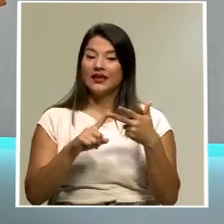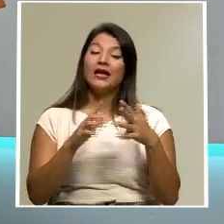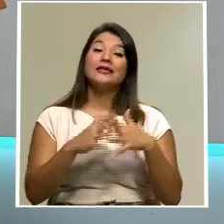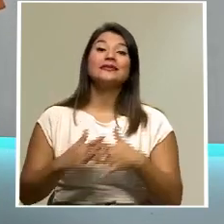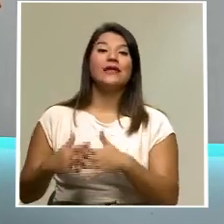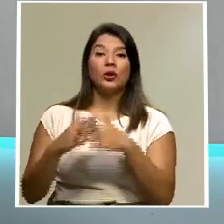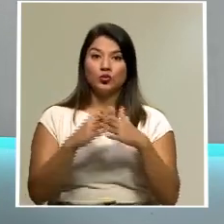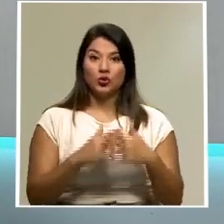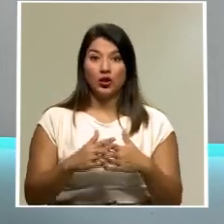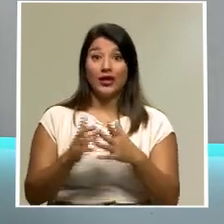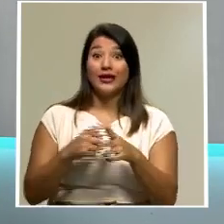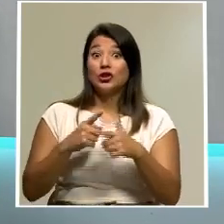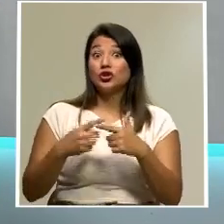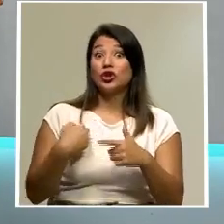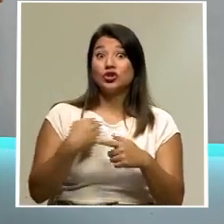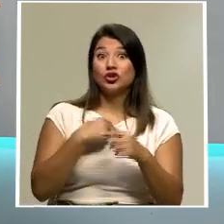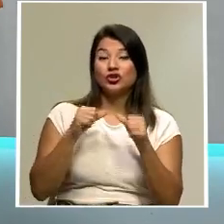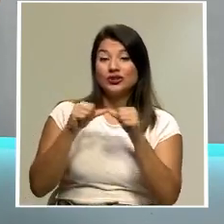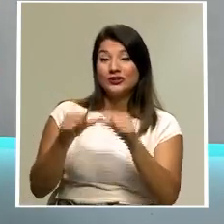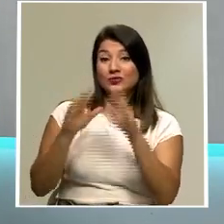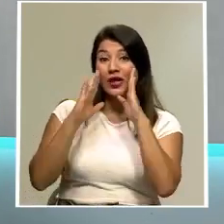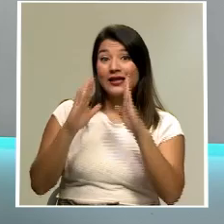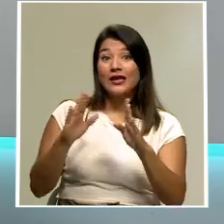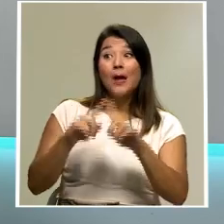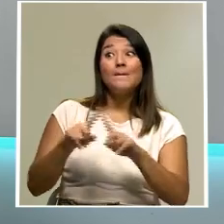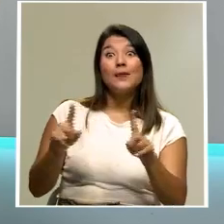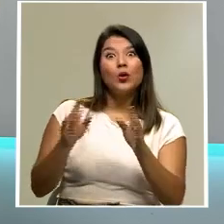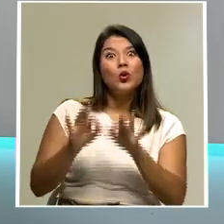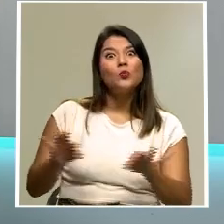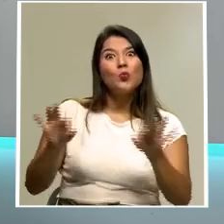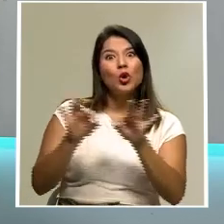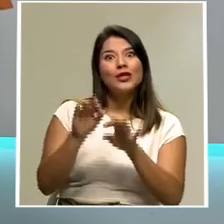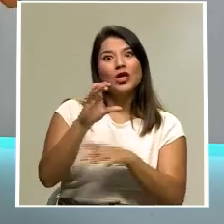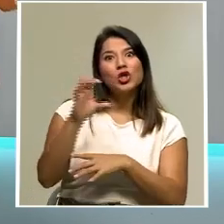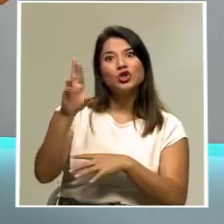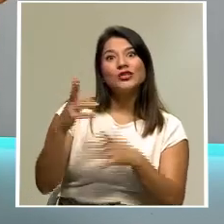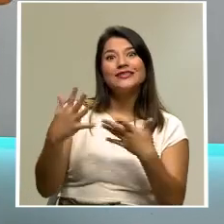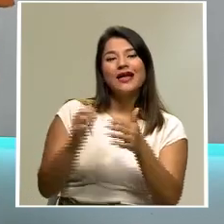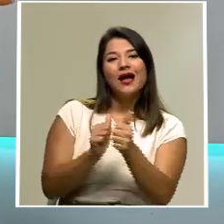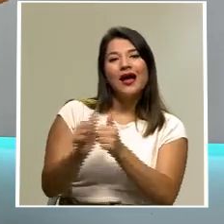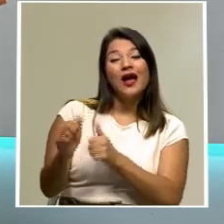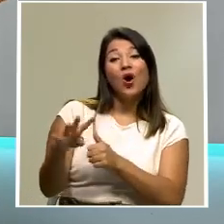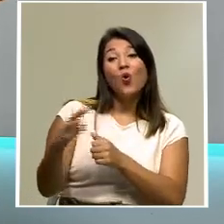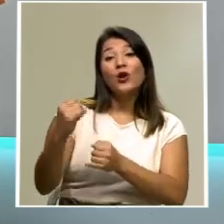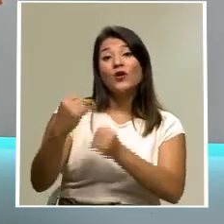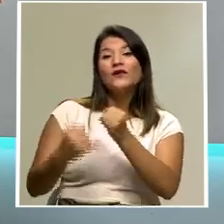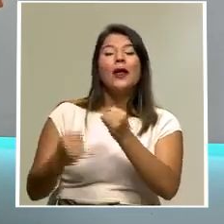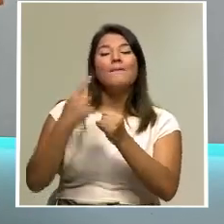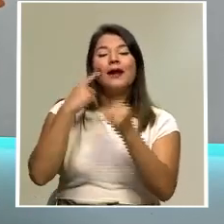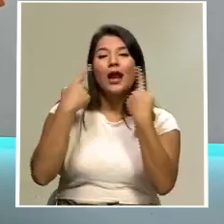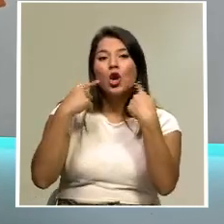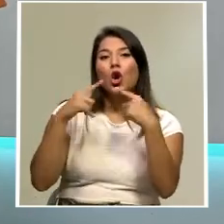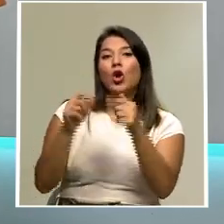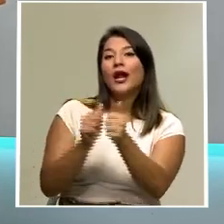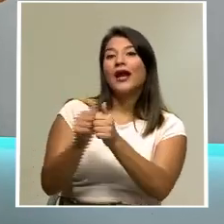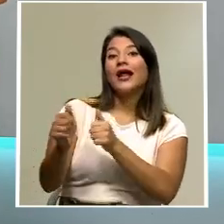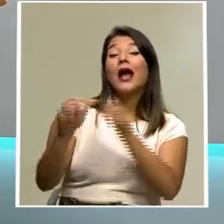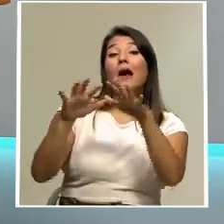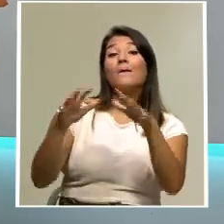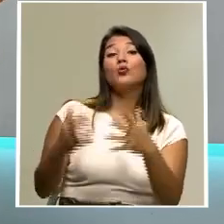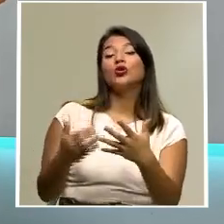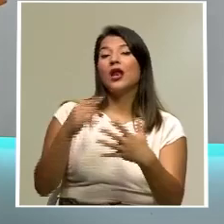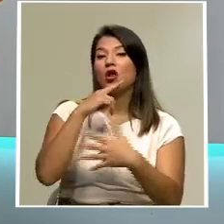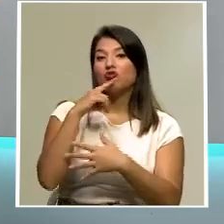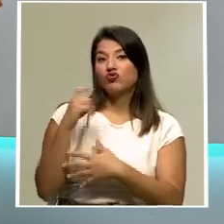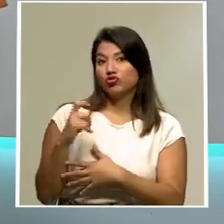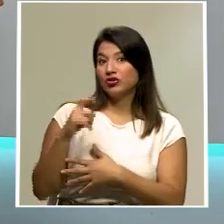Estados Unidos, así que vamos a estar pendientes. Lo importante es que ya están en cuartos de final para conseguir un boleto al mundial que se va a realizar en Rusia. Tienen